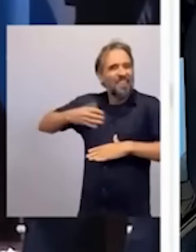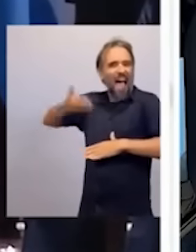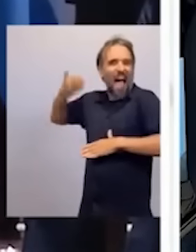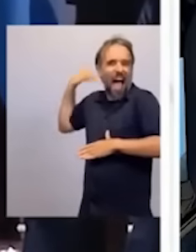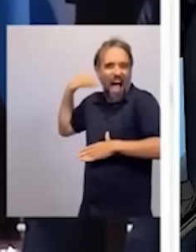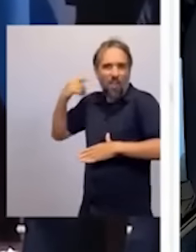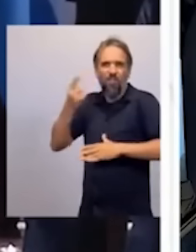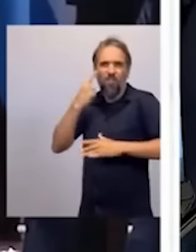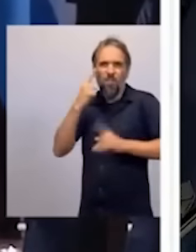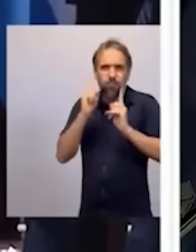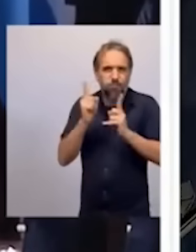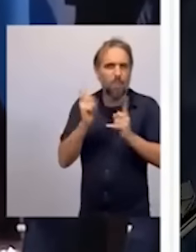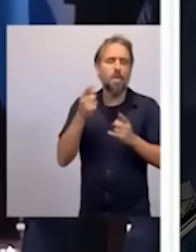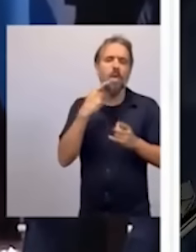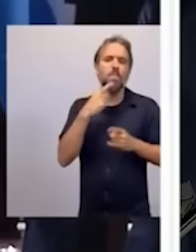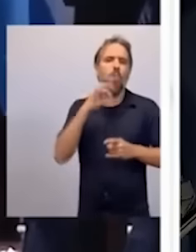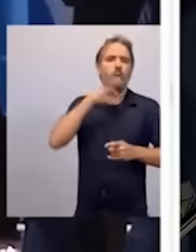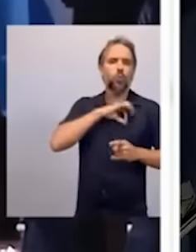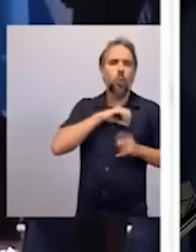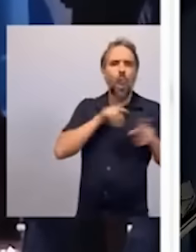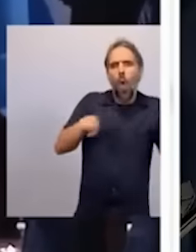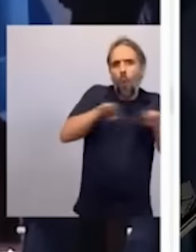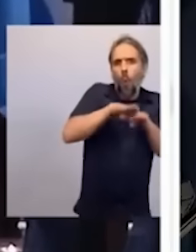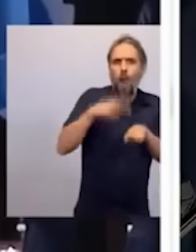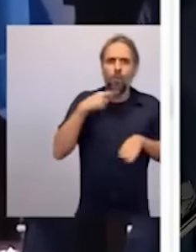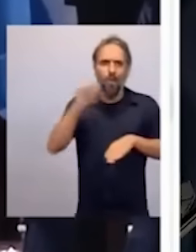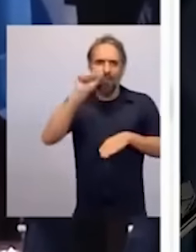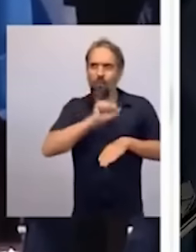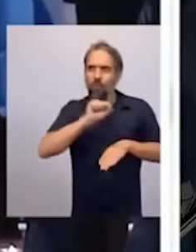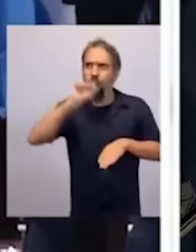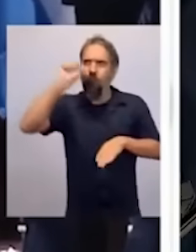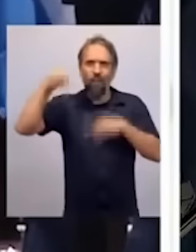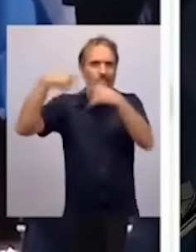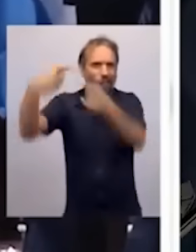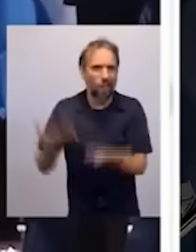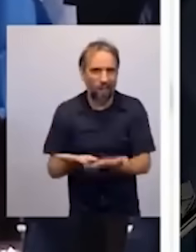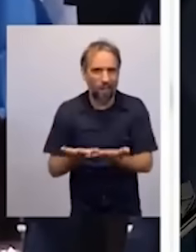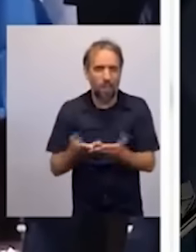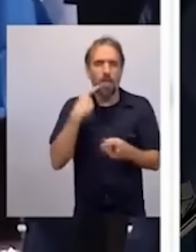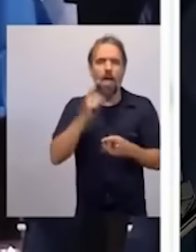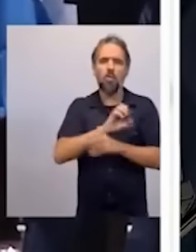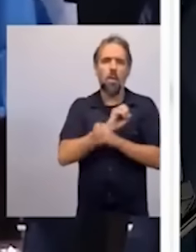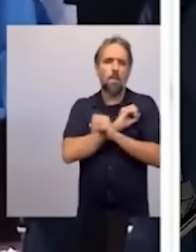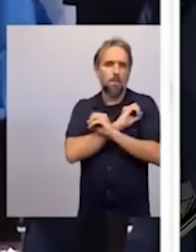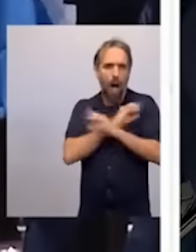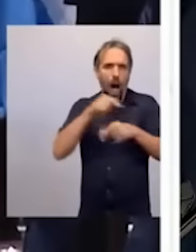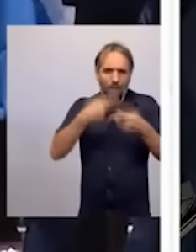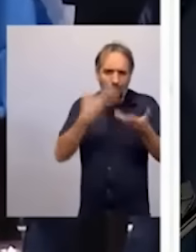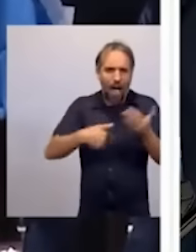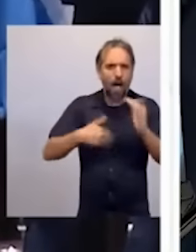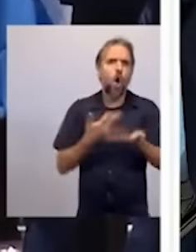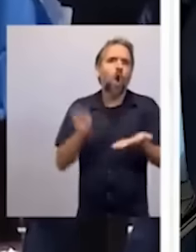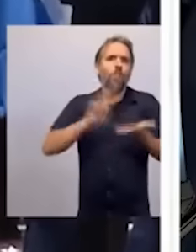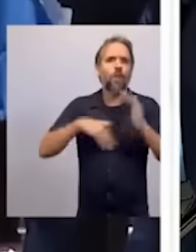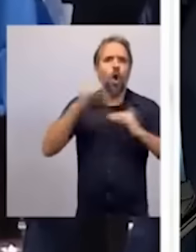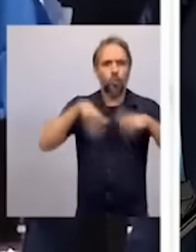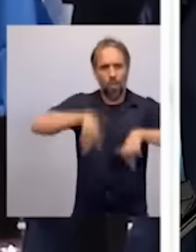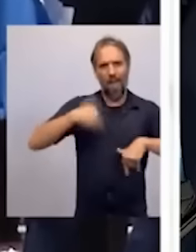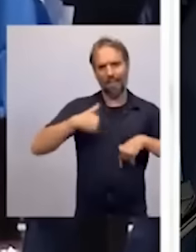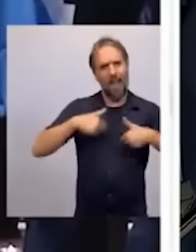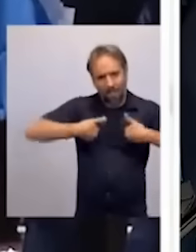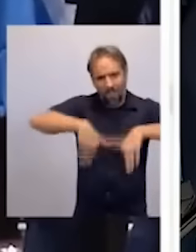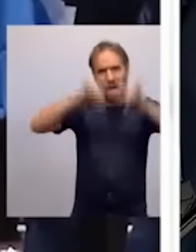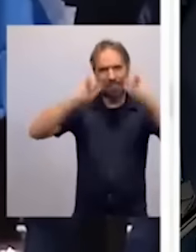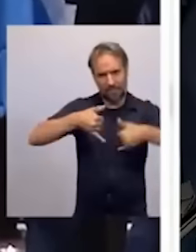gente no se crean que los pistas son los que ustedes Ven a la tele en el Prime Time eso los eligieron entre los más miserables los pusieron ahí hay miles de periodistas fantásticos